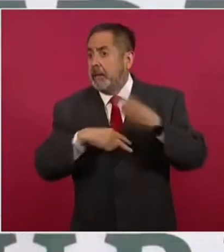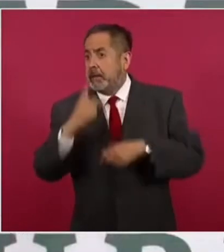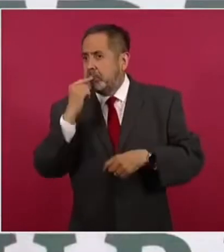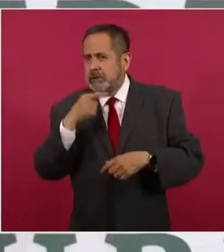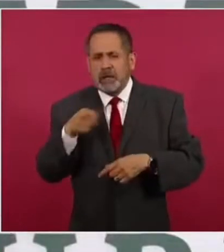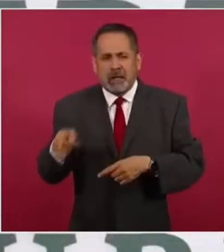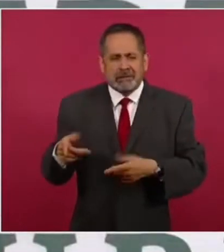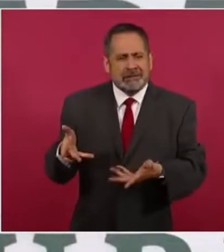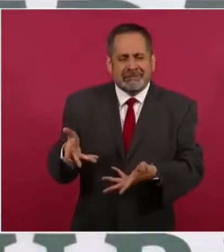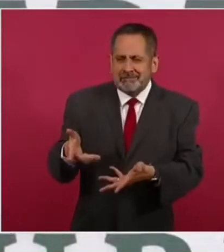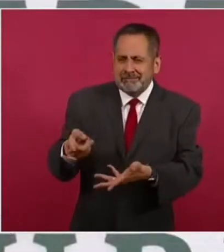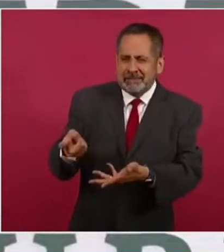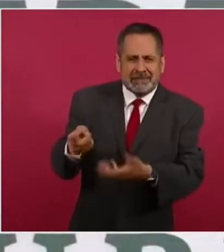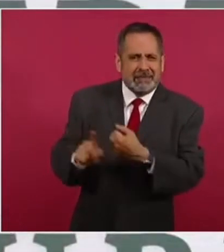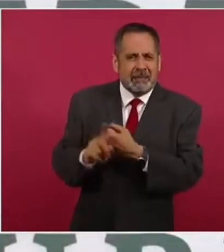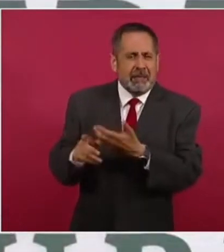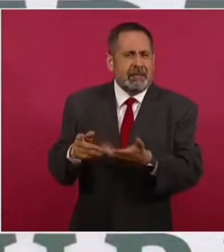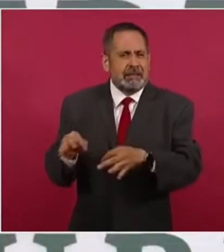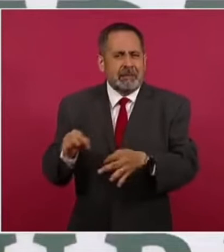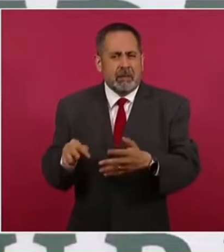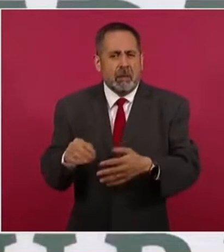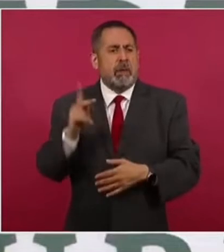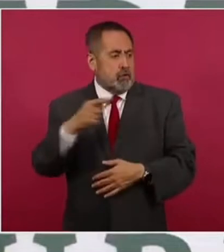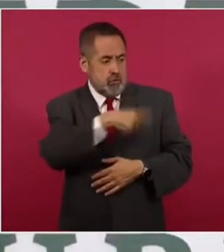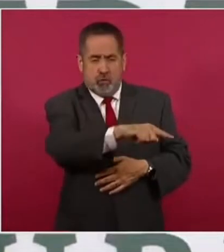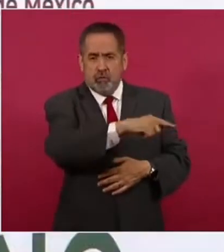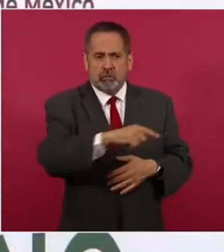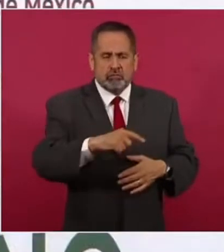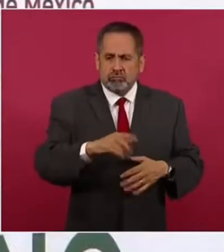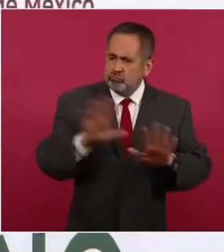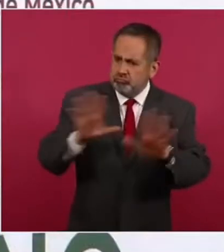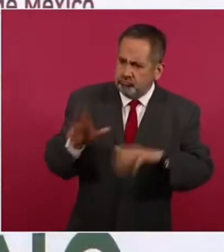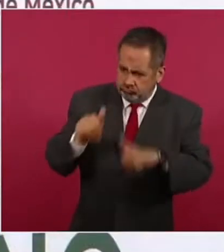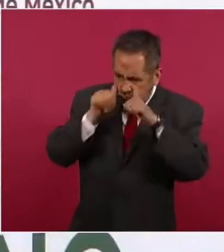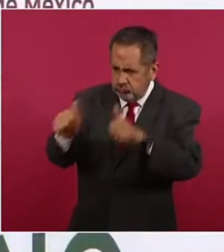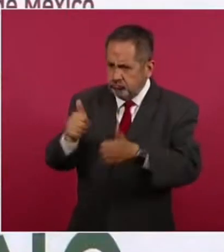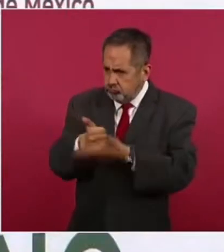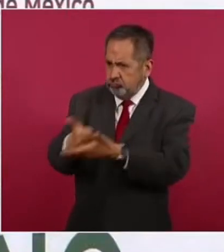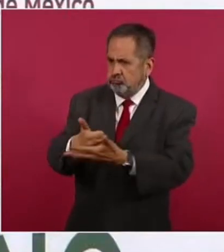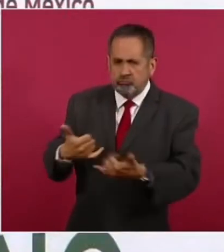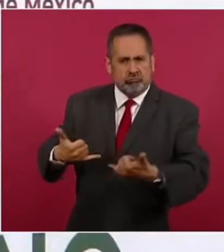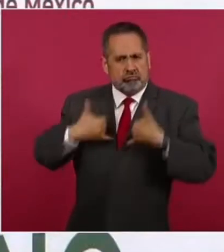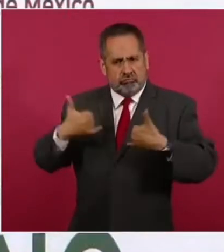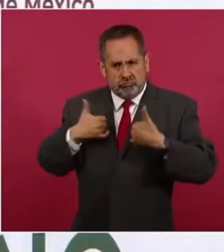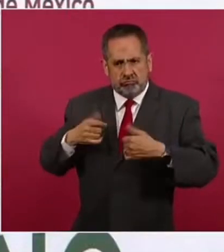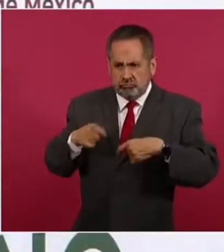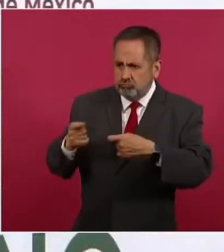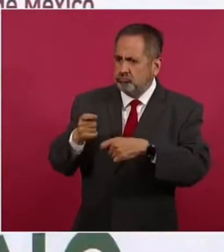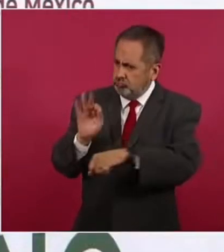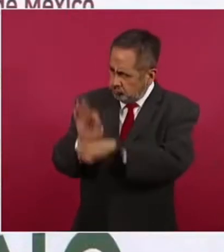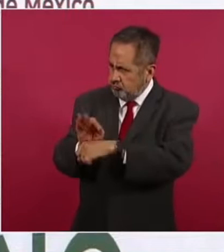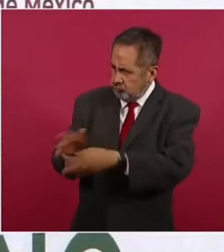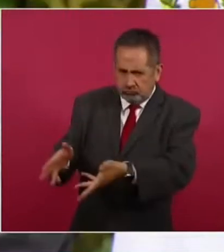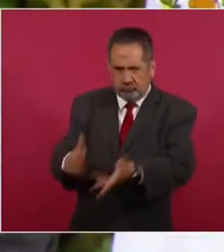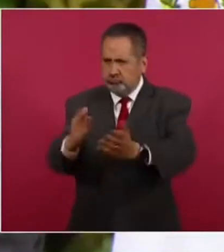Pero nunca hicieron algo para que esos jóvenes tuviesen